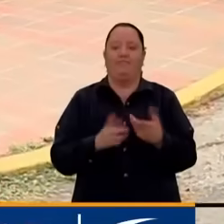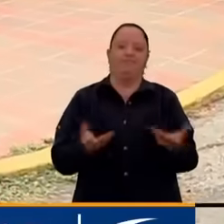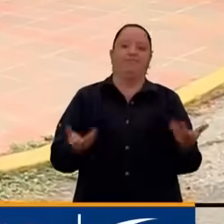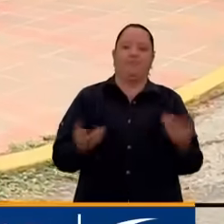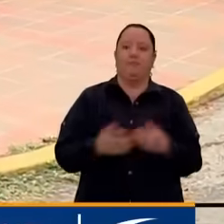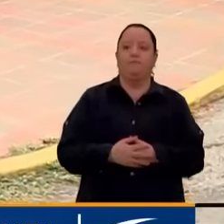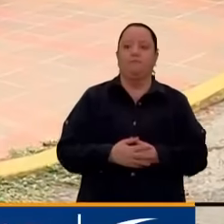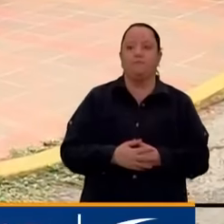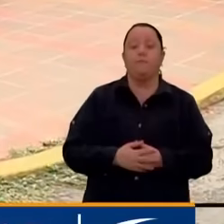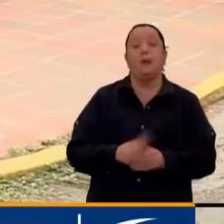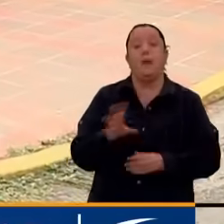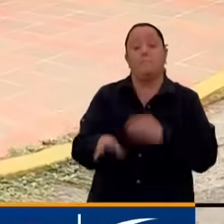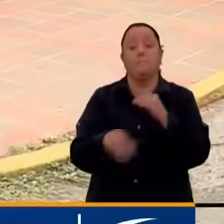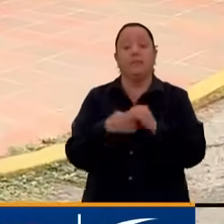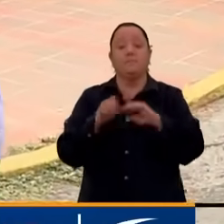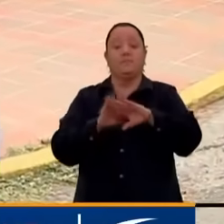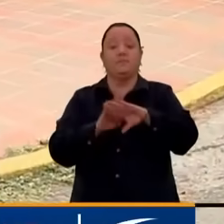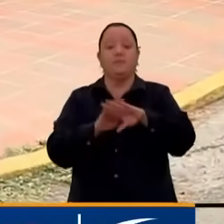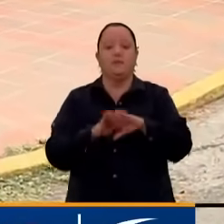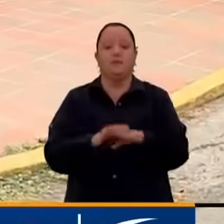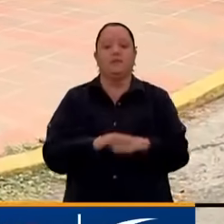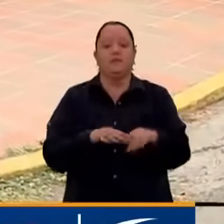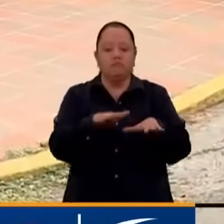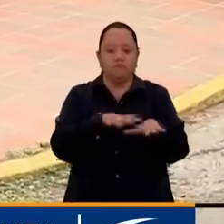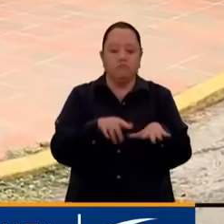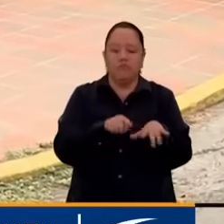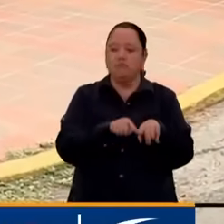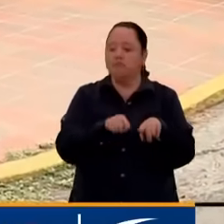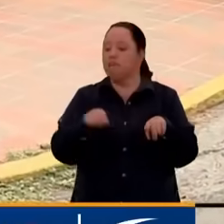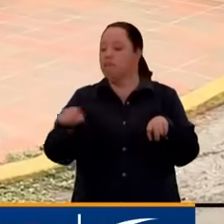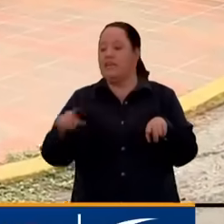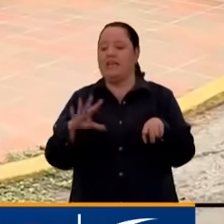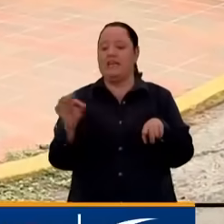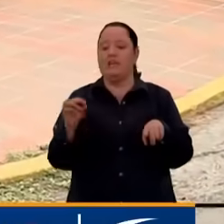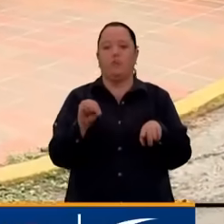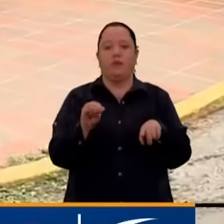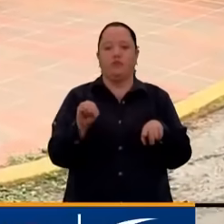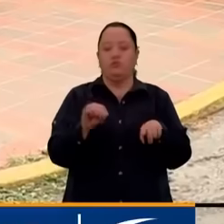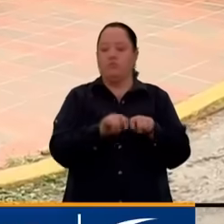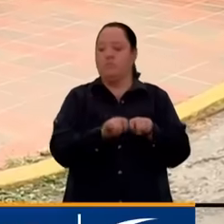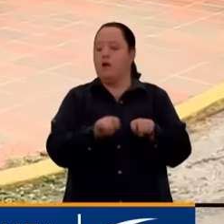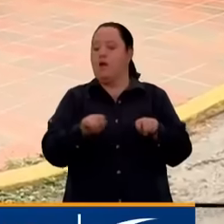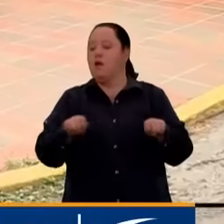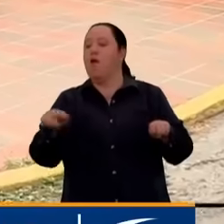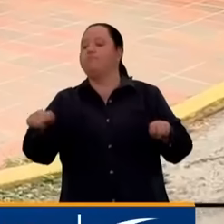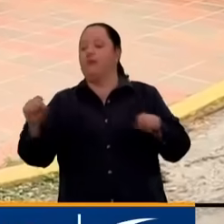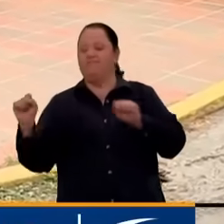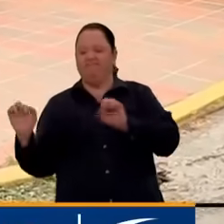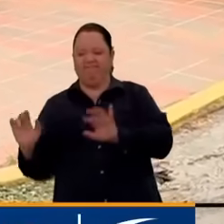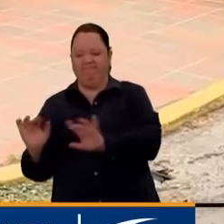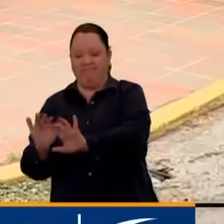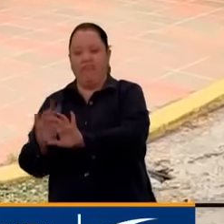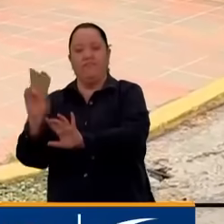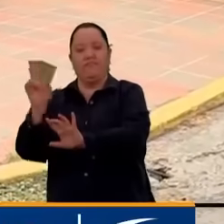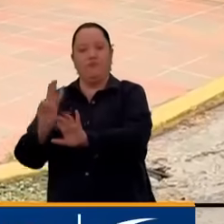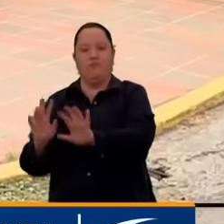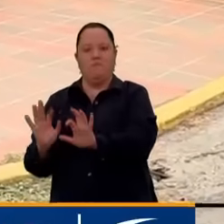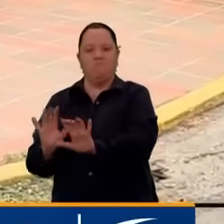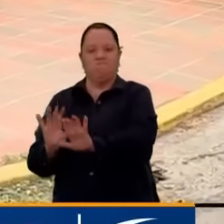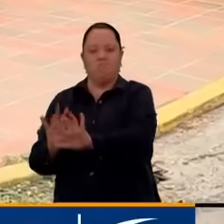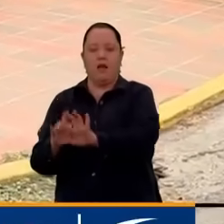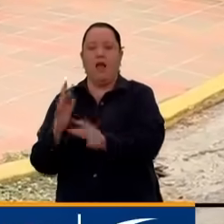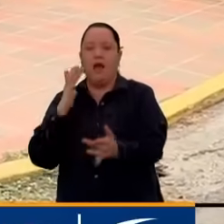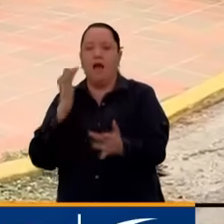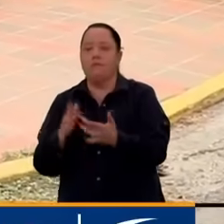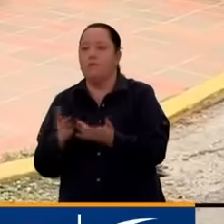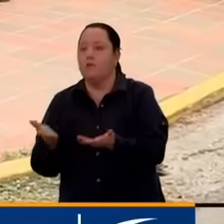Hay que destacar que estamos a 500 metros de un punto donde están aglomerados los venezolanos que están tratando de orientar a las personas